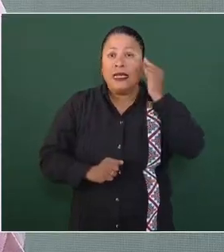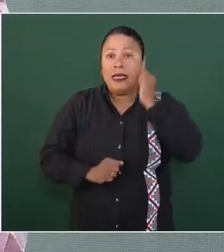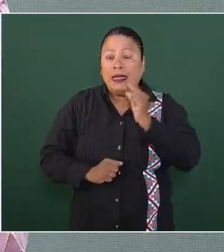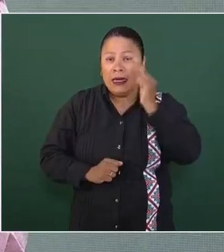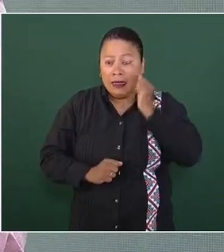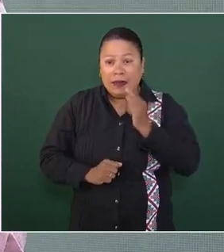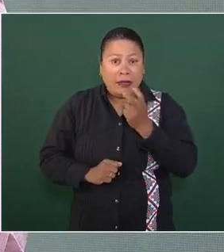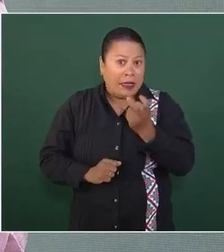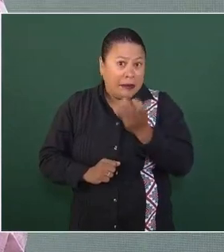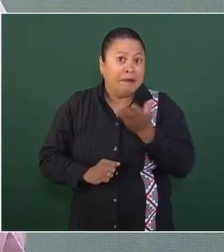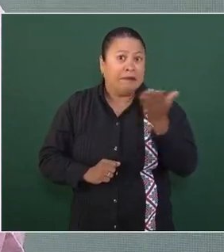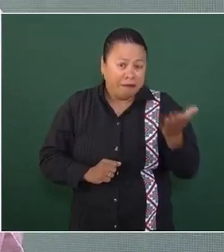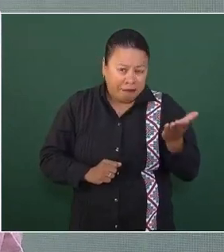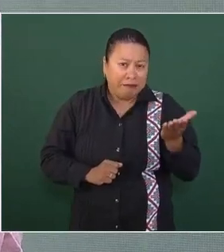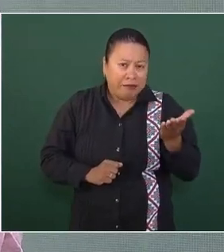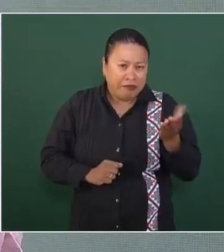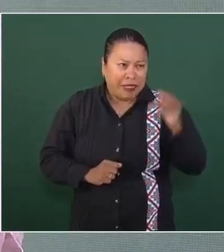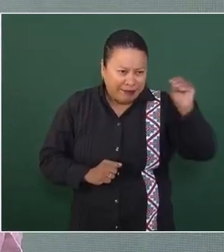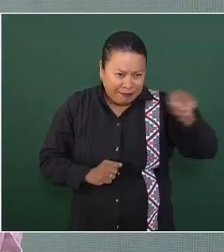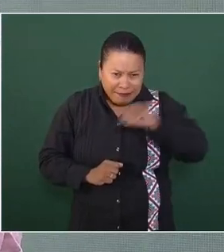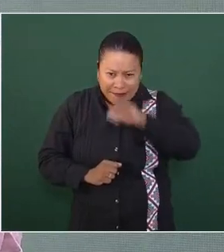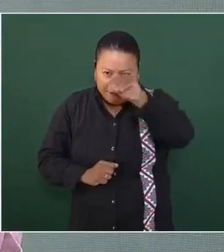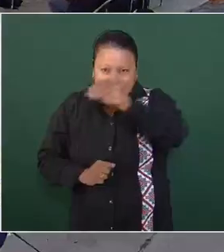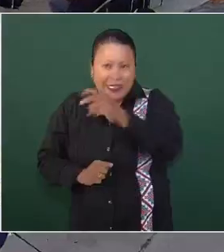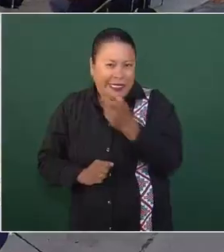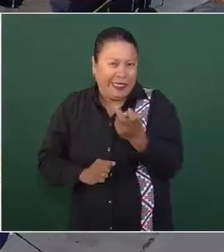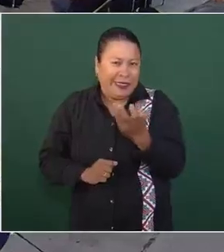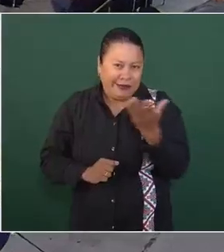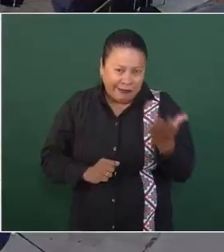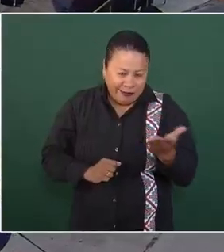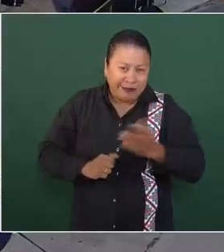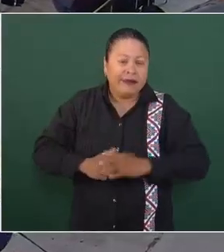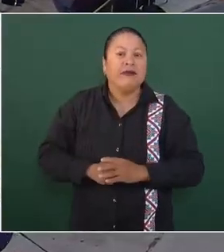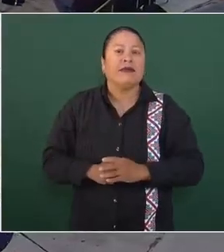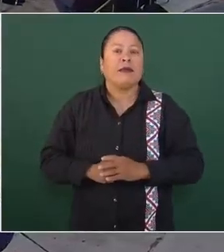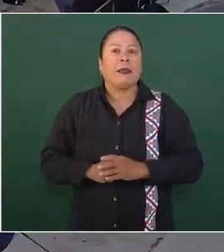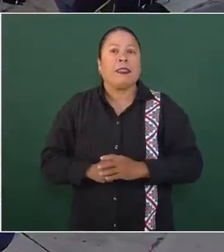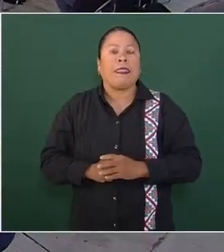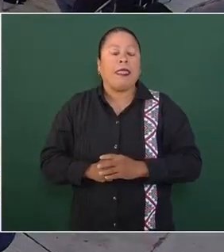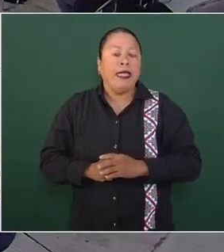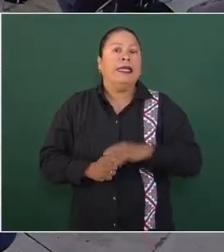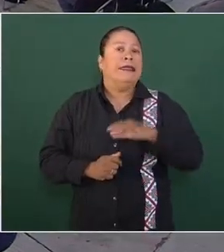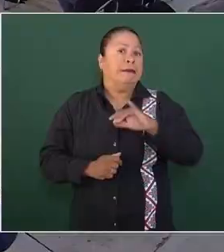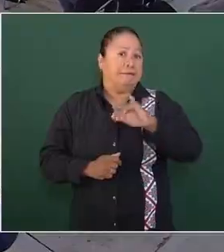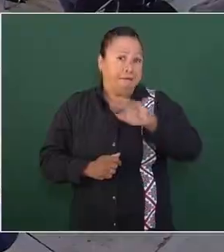para eso es este recorrido básicamente y si